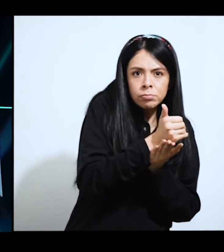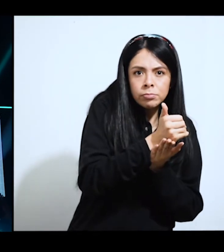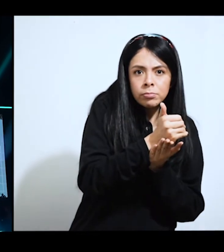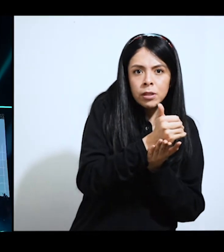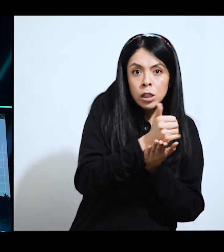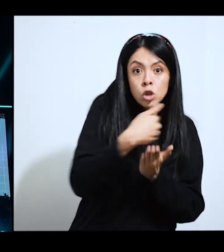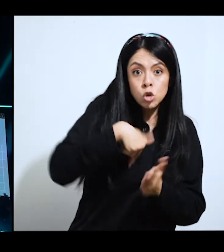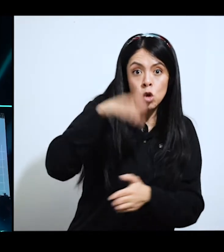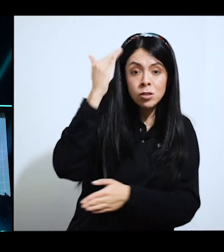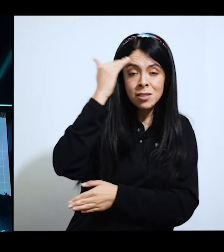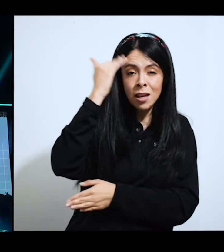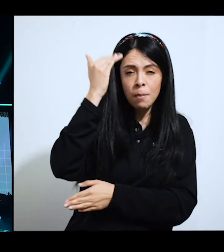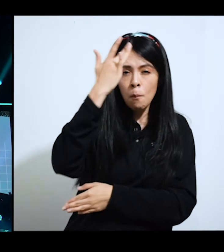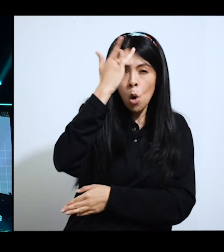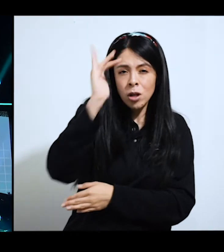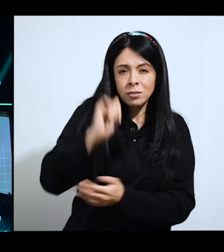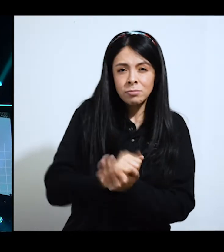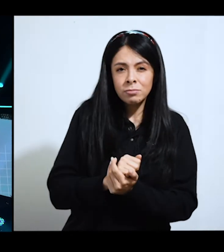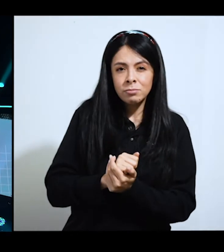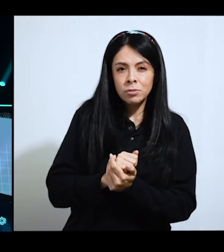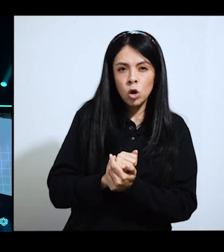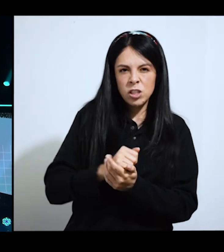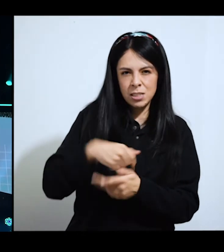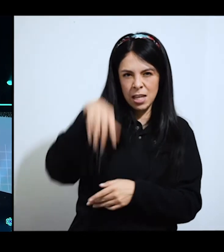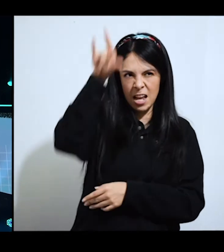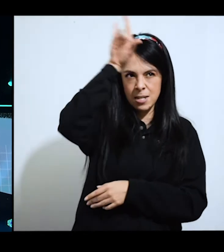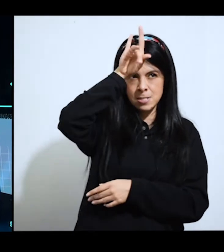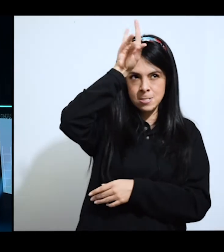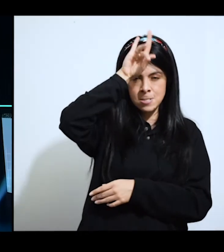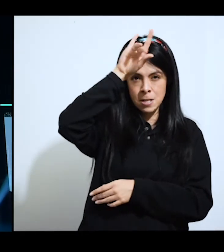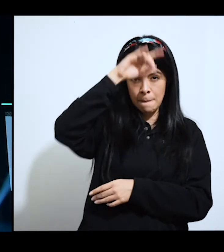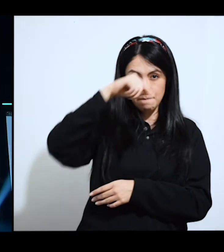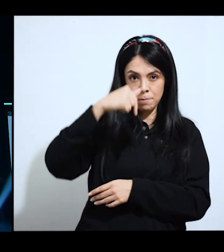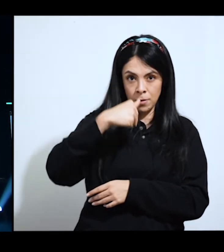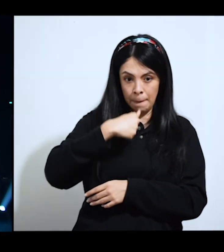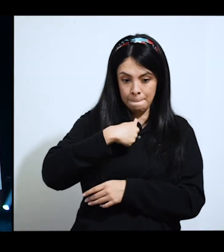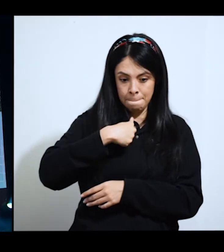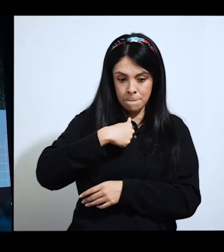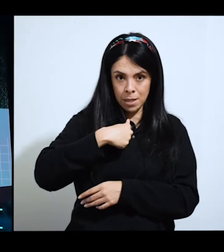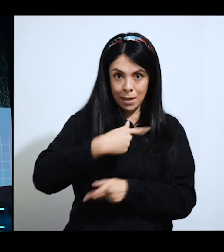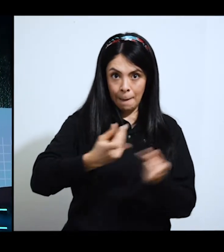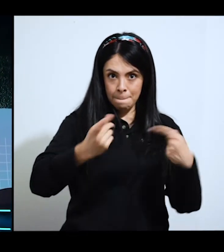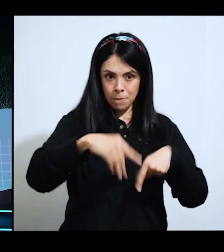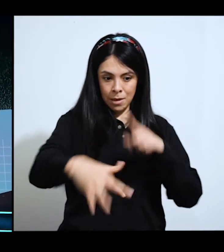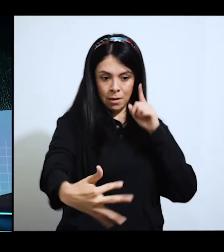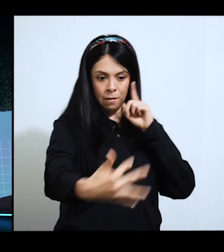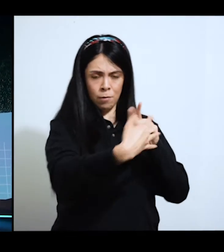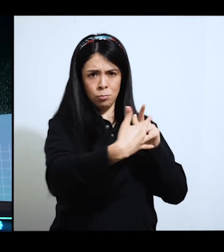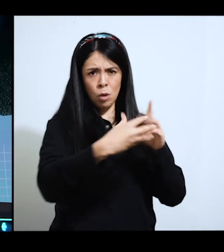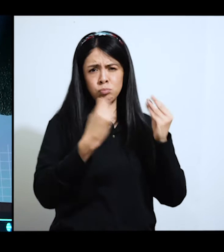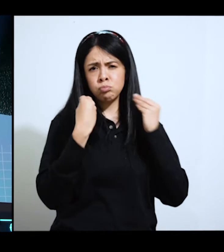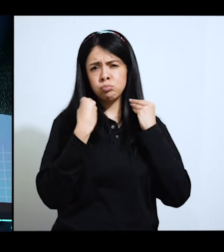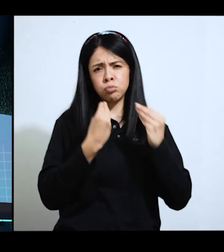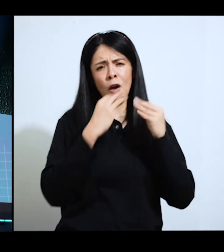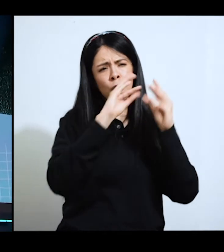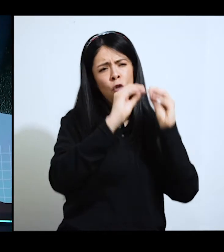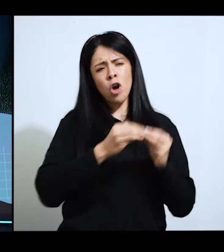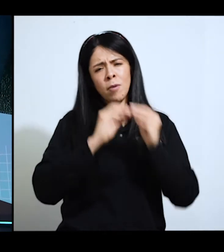mí el enemigo me ha tratado de destruir de muchas formas, no solo con relaciones,